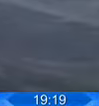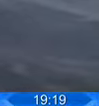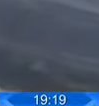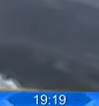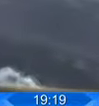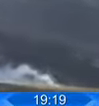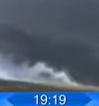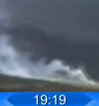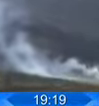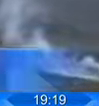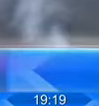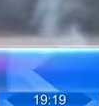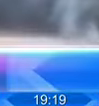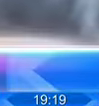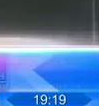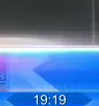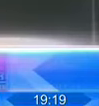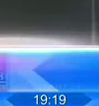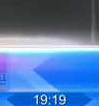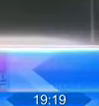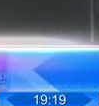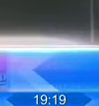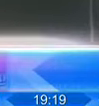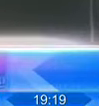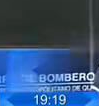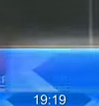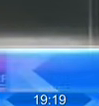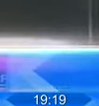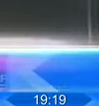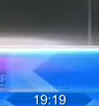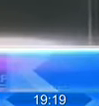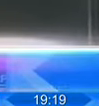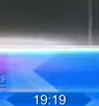este jueves a las 4 de la mañana. A esta hora se detectaron